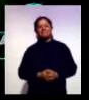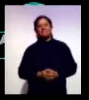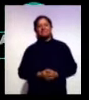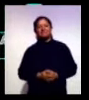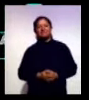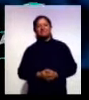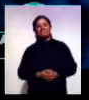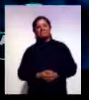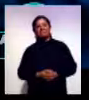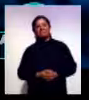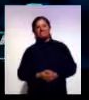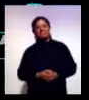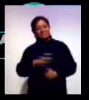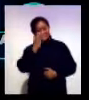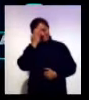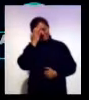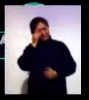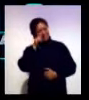¿Qué has hecho?